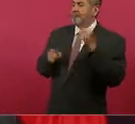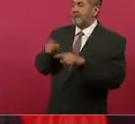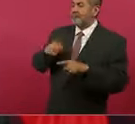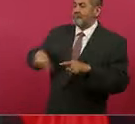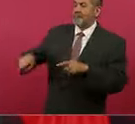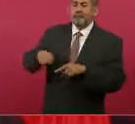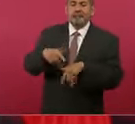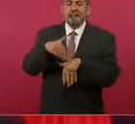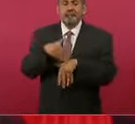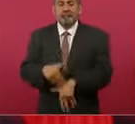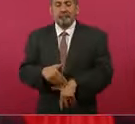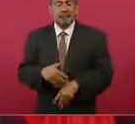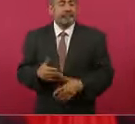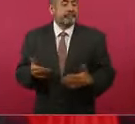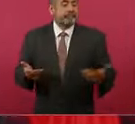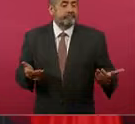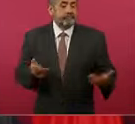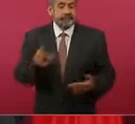pero